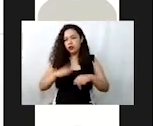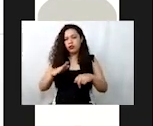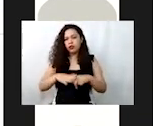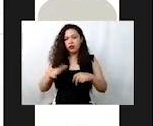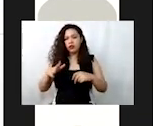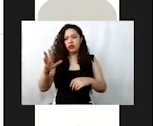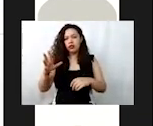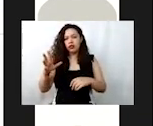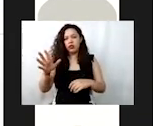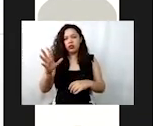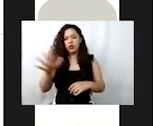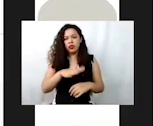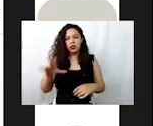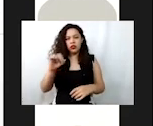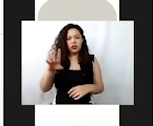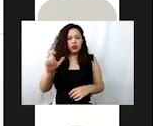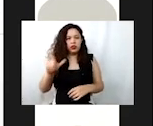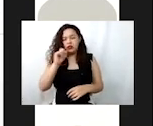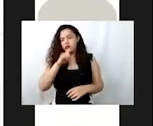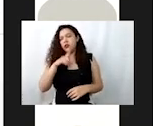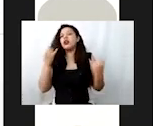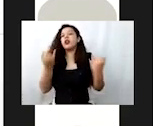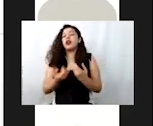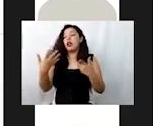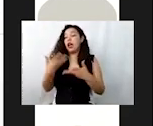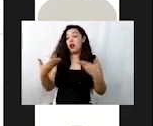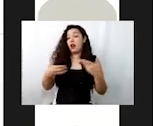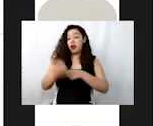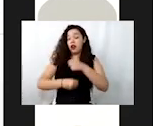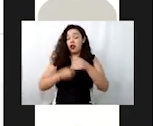civil. Y como les decía, nuestro país este año